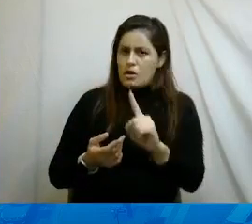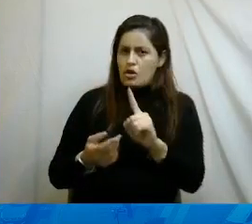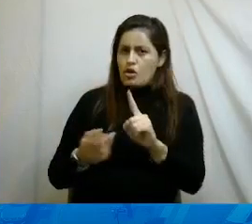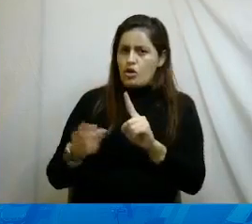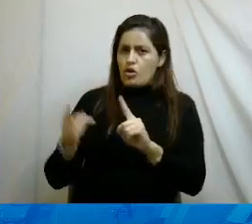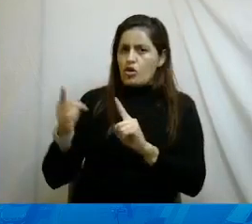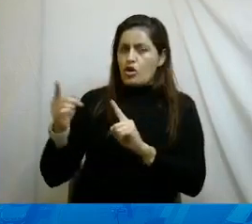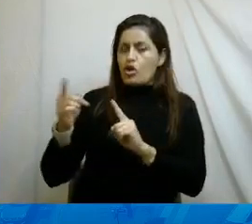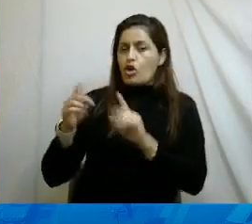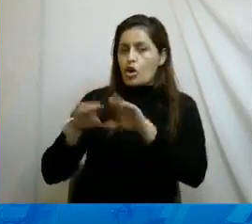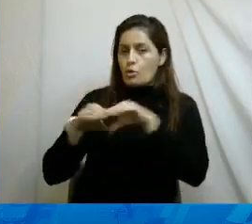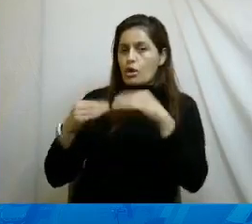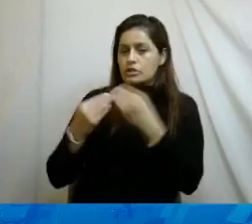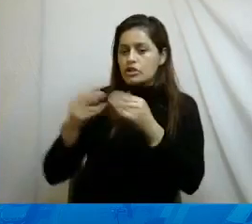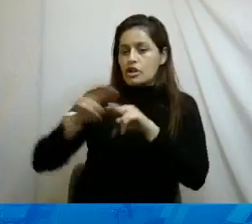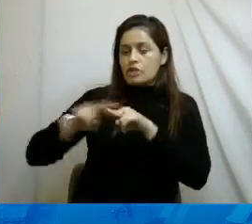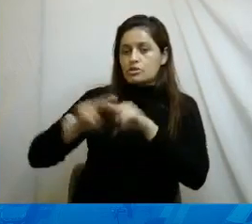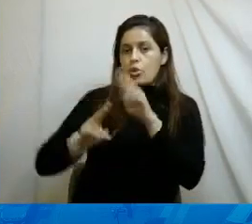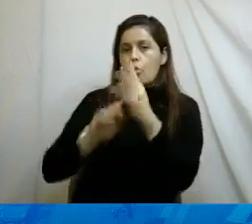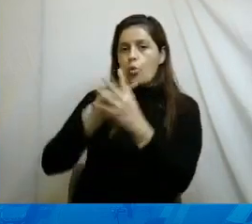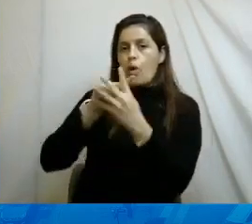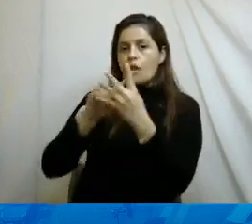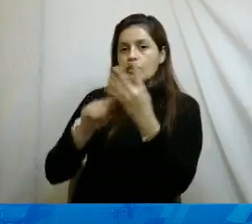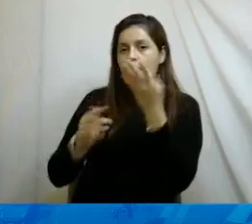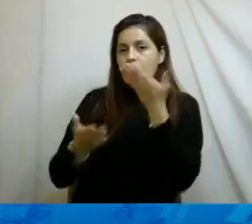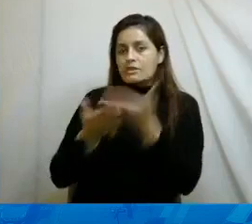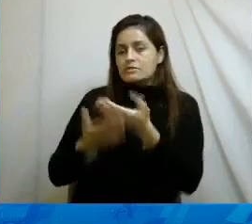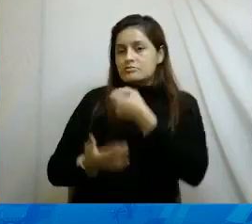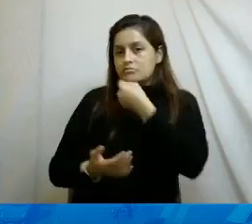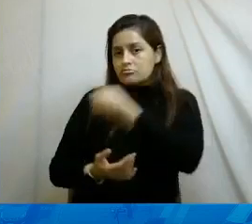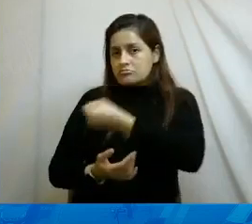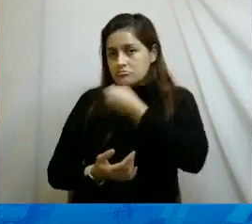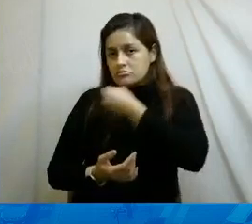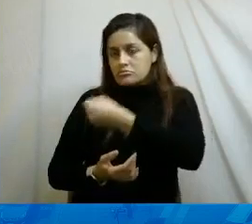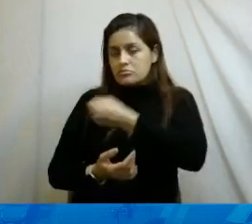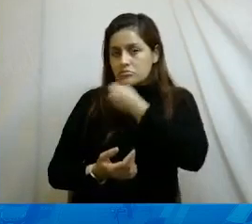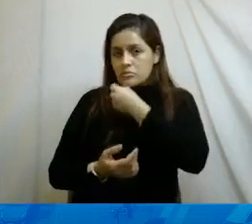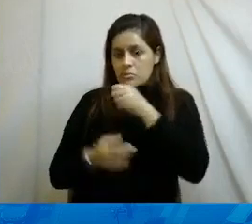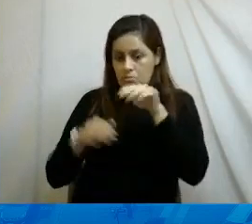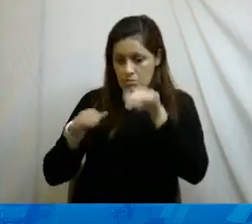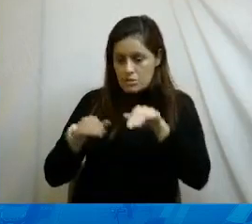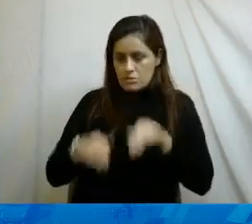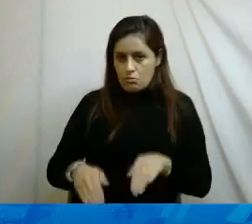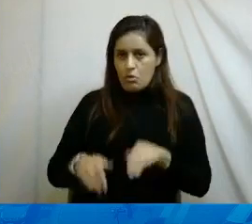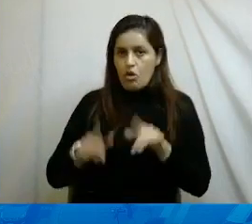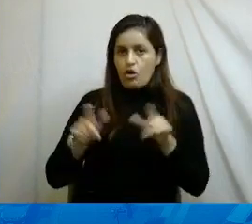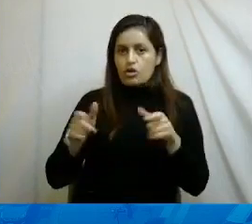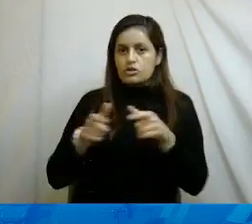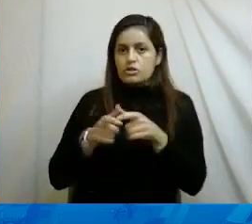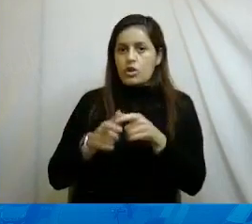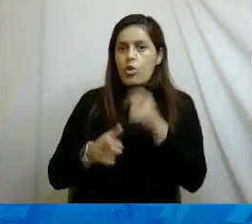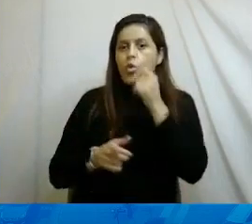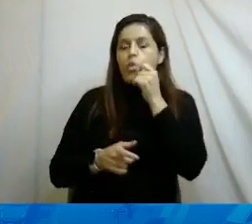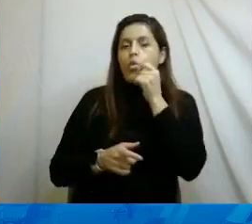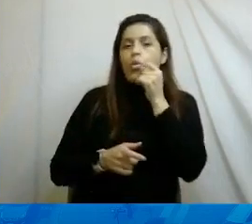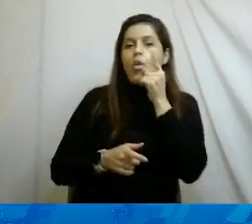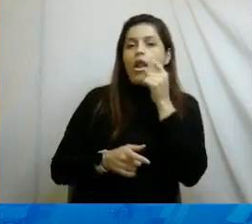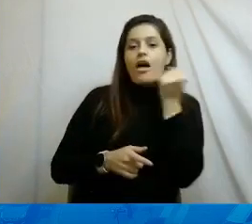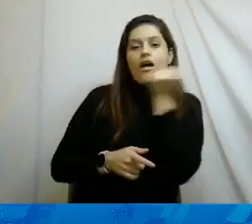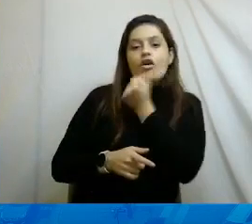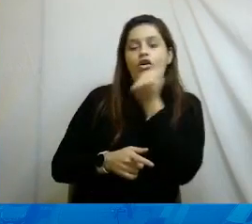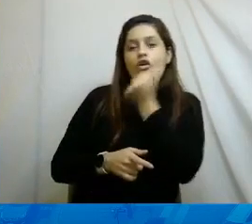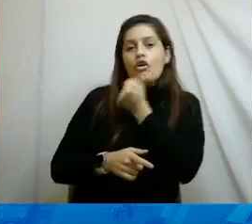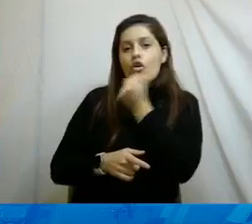menos 4 comunicados de prensa, declaraciones, en las cuales en este mismo consejo mencioné literalmente cuáles eran los errores